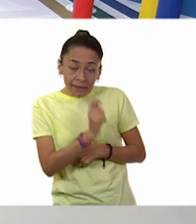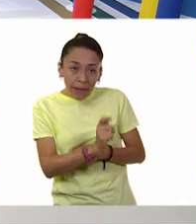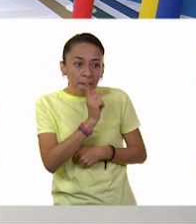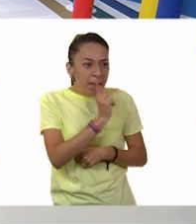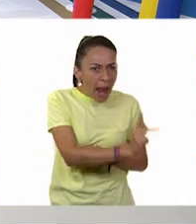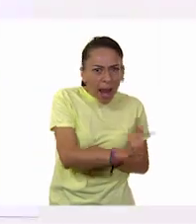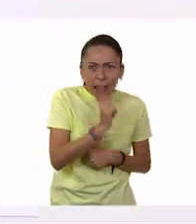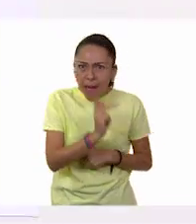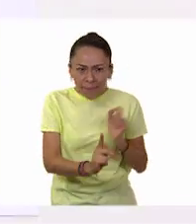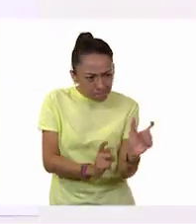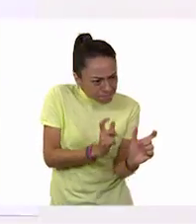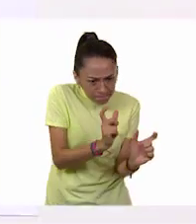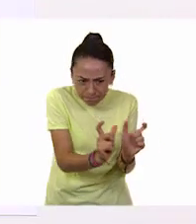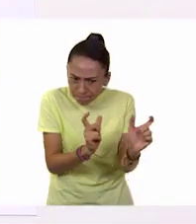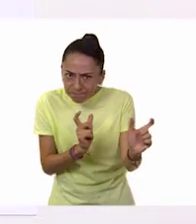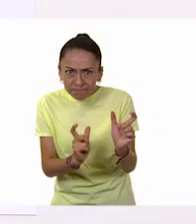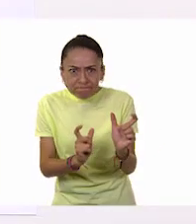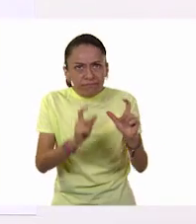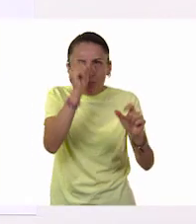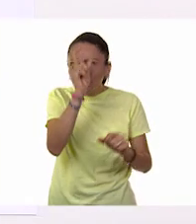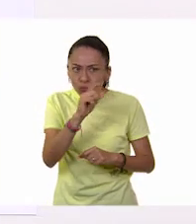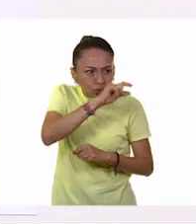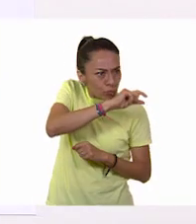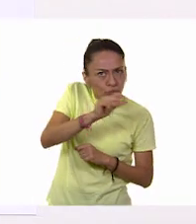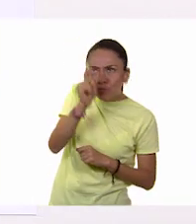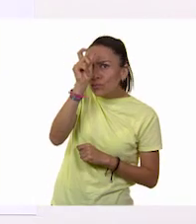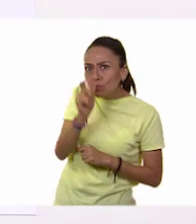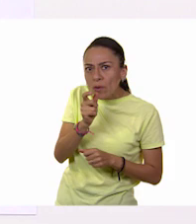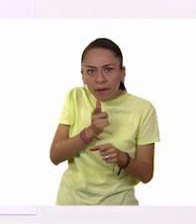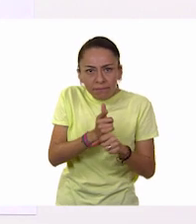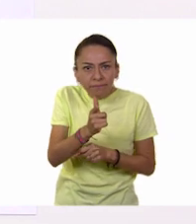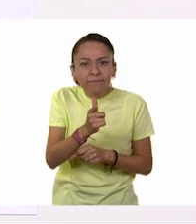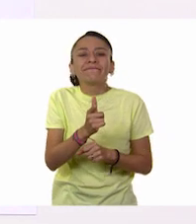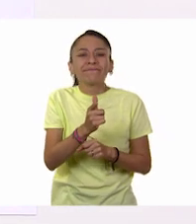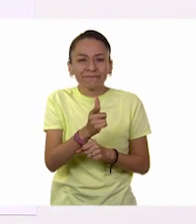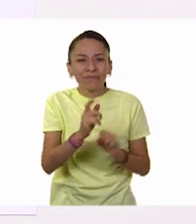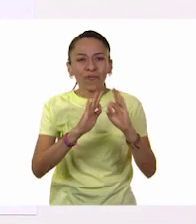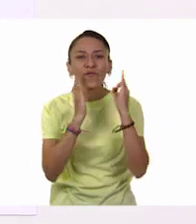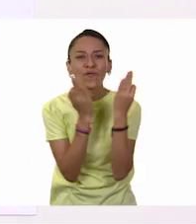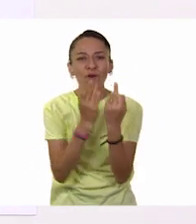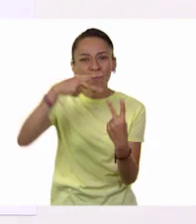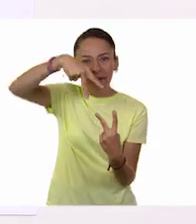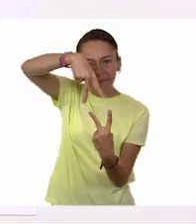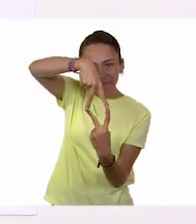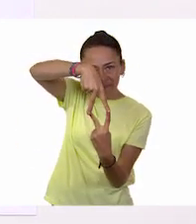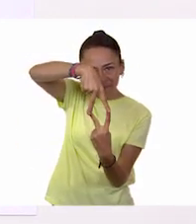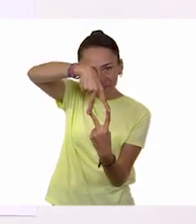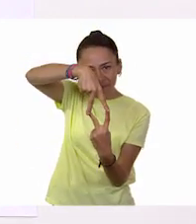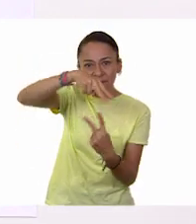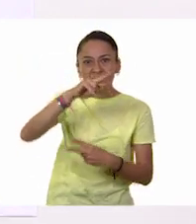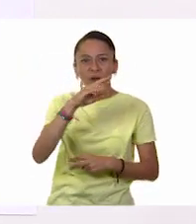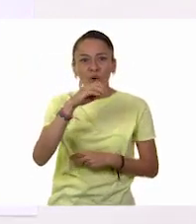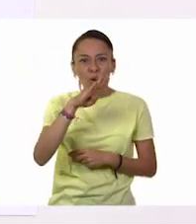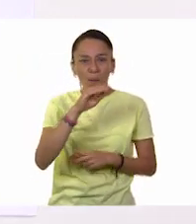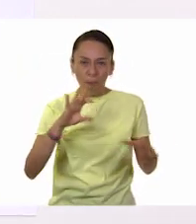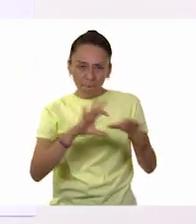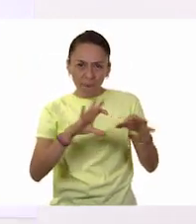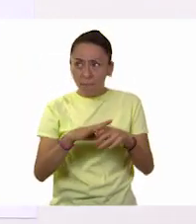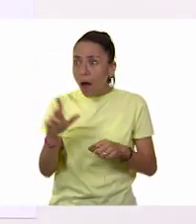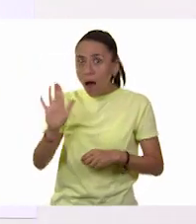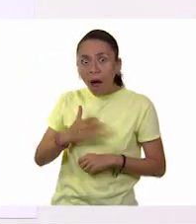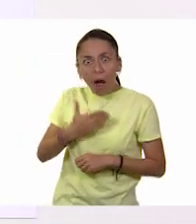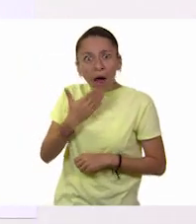rombos. Ah, me parece excelente. ¿Yo puedo encerrar una palabra, maestra? Adelante, María, vamos a ver cuántas palabras